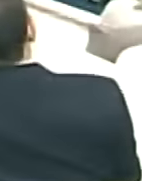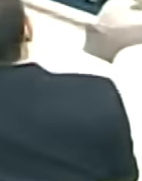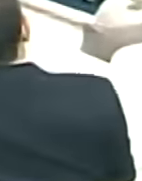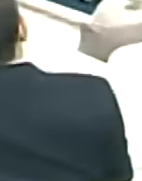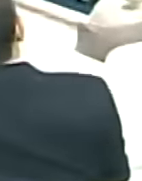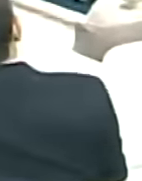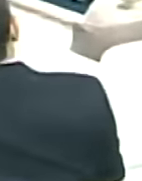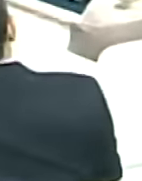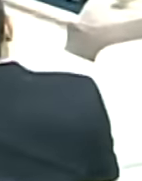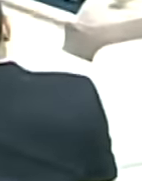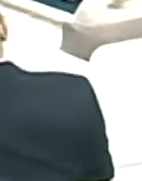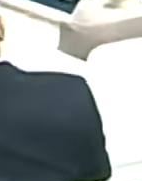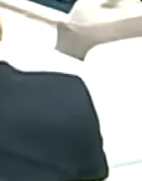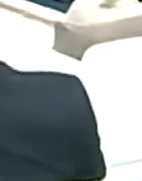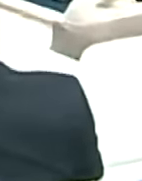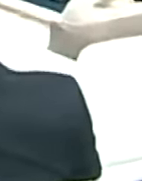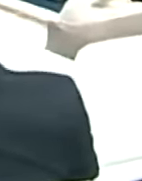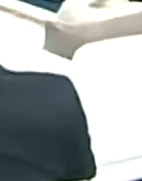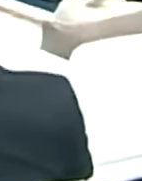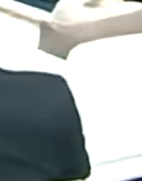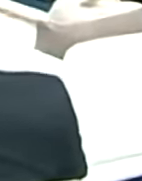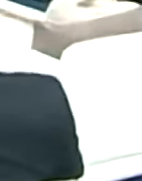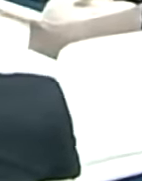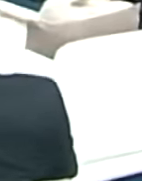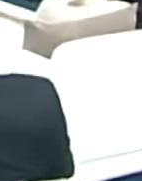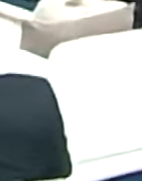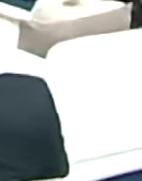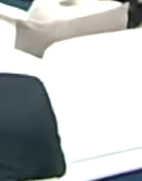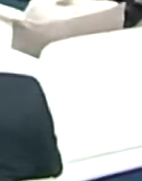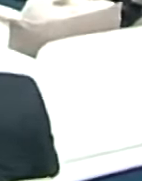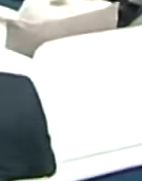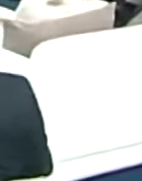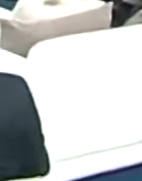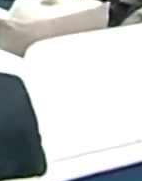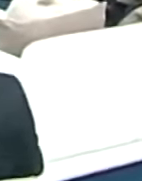Rodríguez, nos llevó directamente,